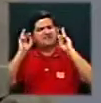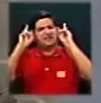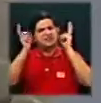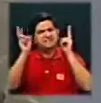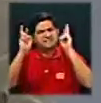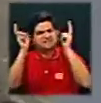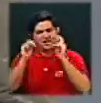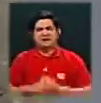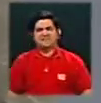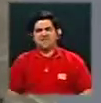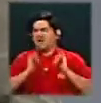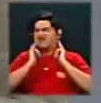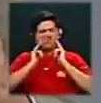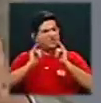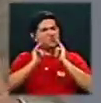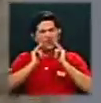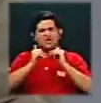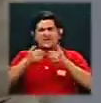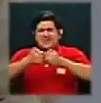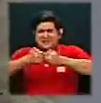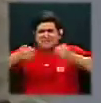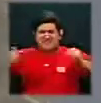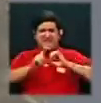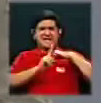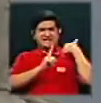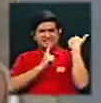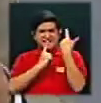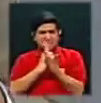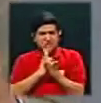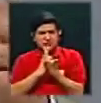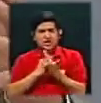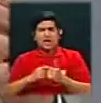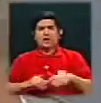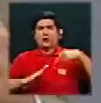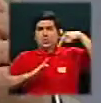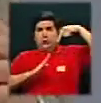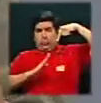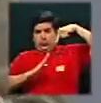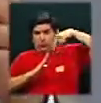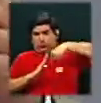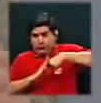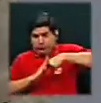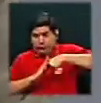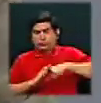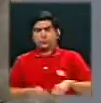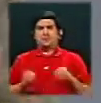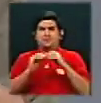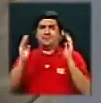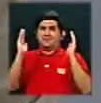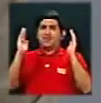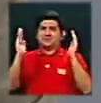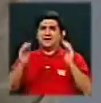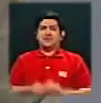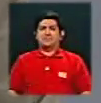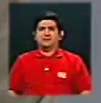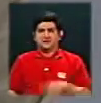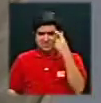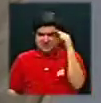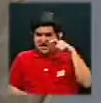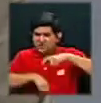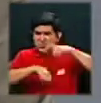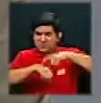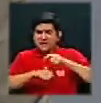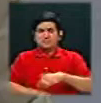de la desigualdad y la brecha social que se ha hecho mucho más ancha, mucho más grande en este periodo